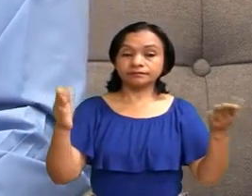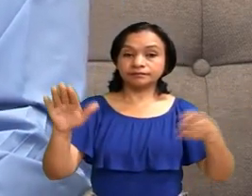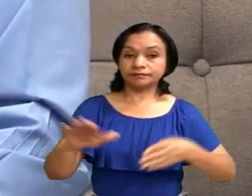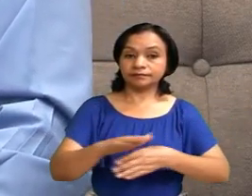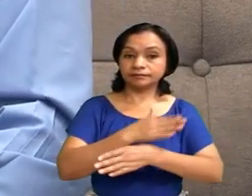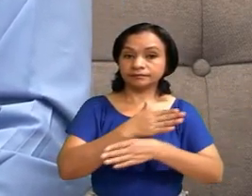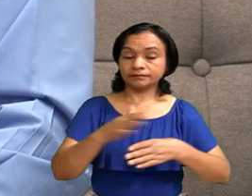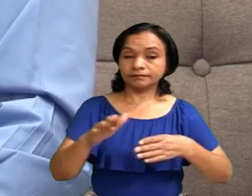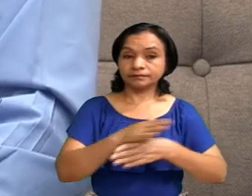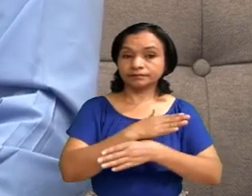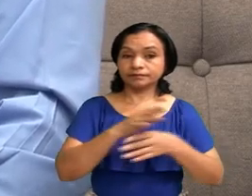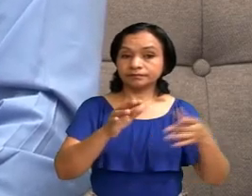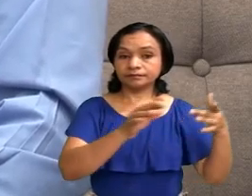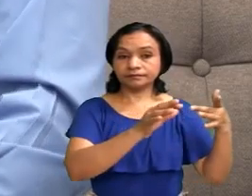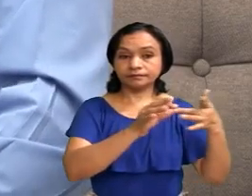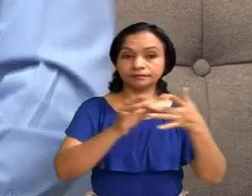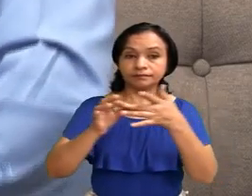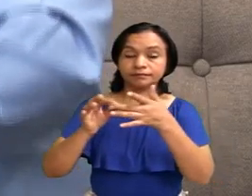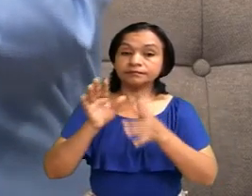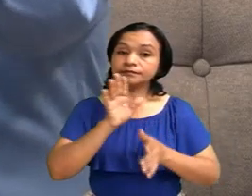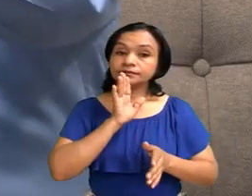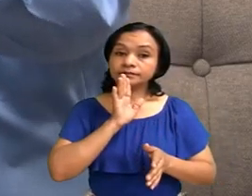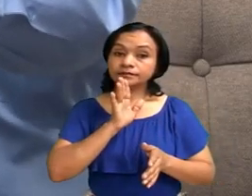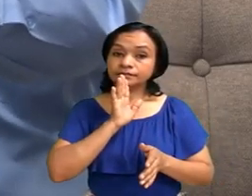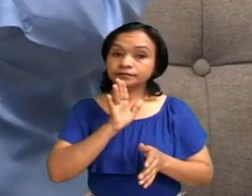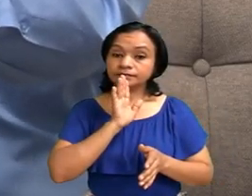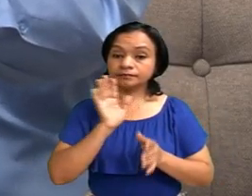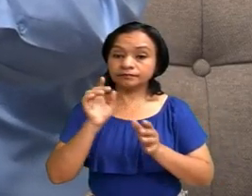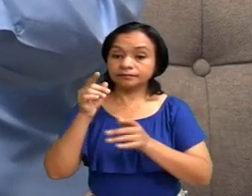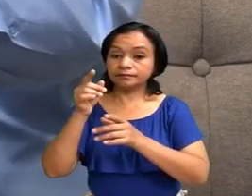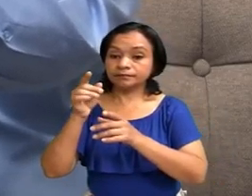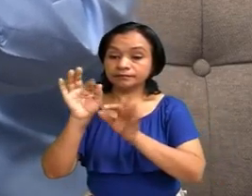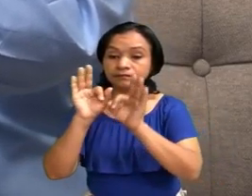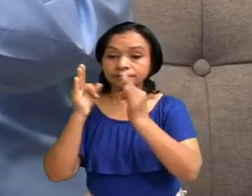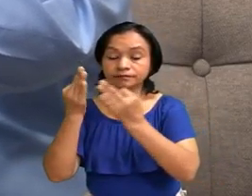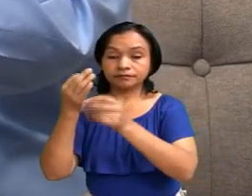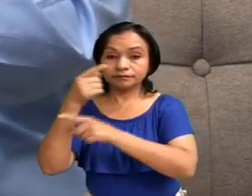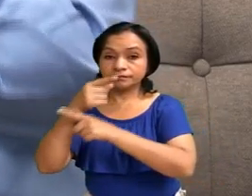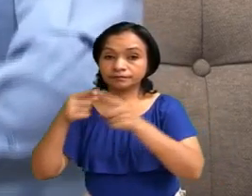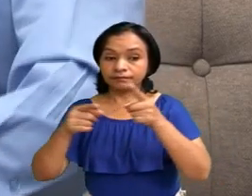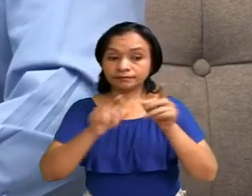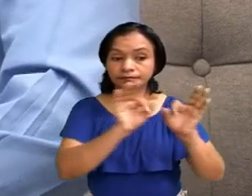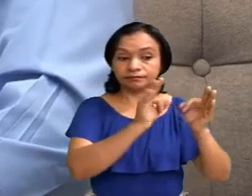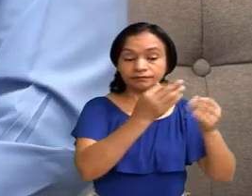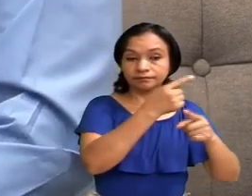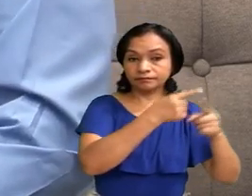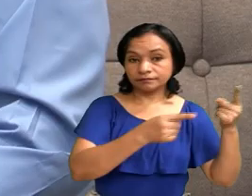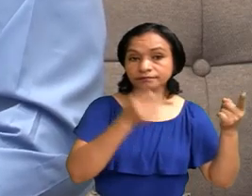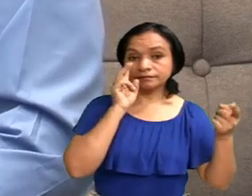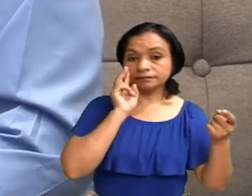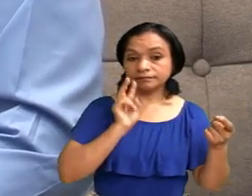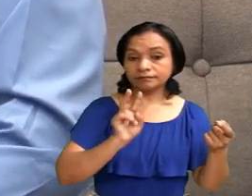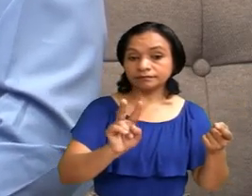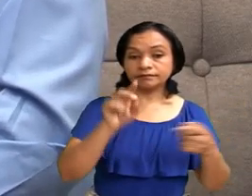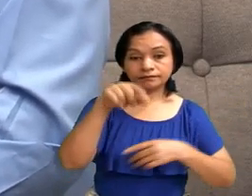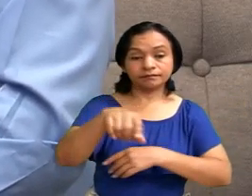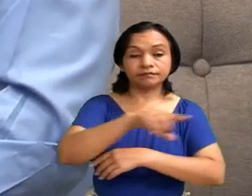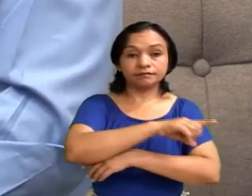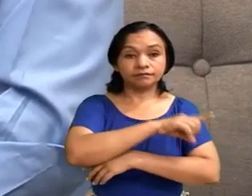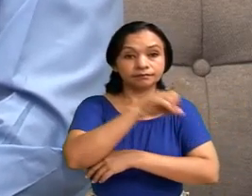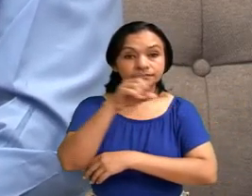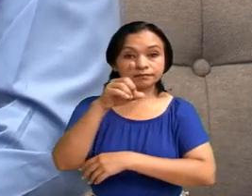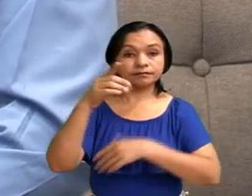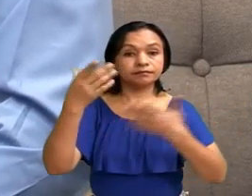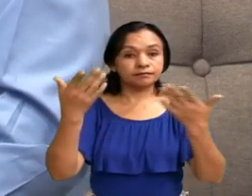diferencia muy grande. Hablar de la mitad de la familia nicaragüense sin acceso a la energía eléctrica y ver al día de hoy que